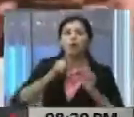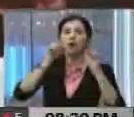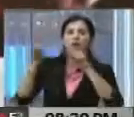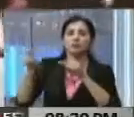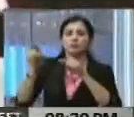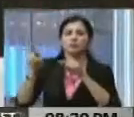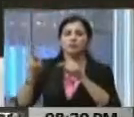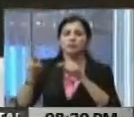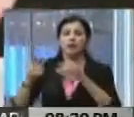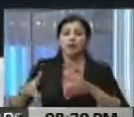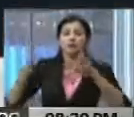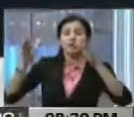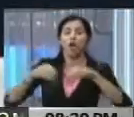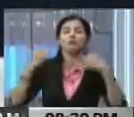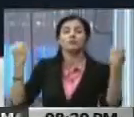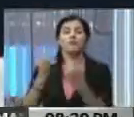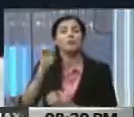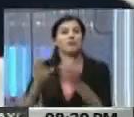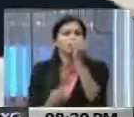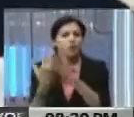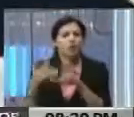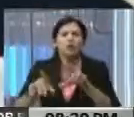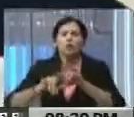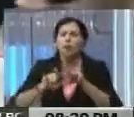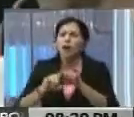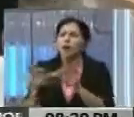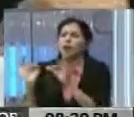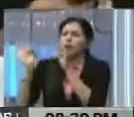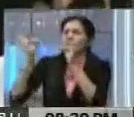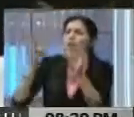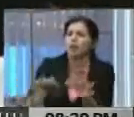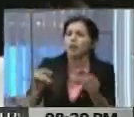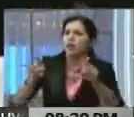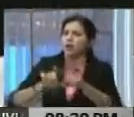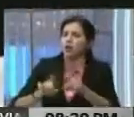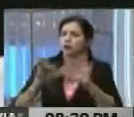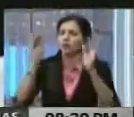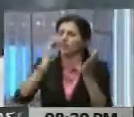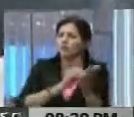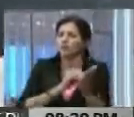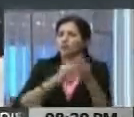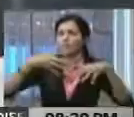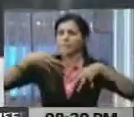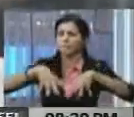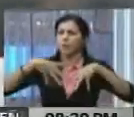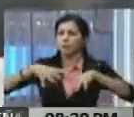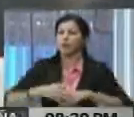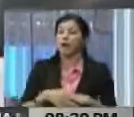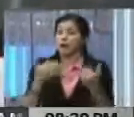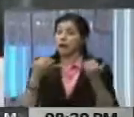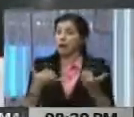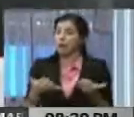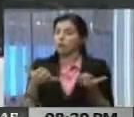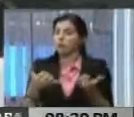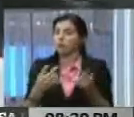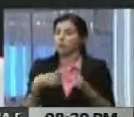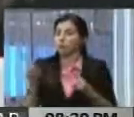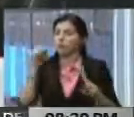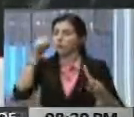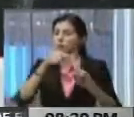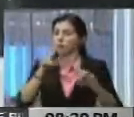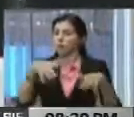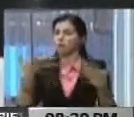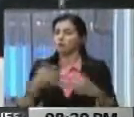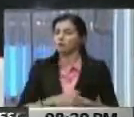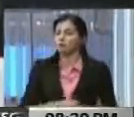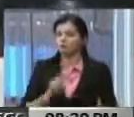en un golpe de Estado. Libreto que pareciera reeditar la ultraderecha con una movilización, esta vez con otro objetivo, el